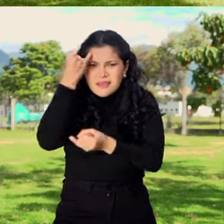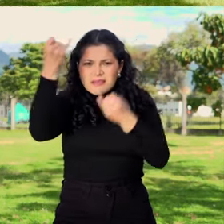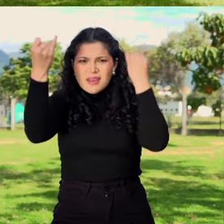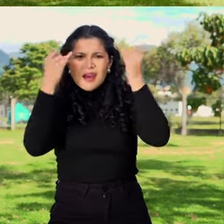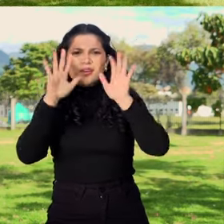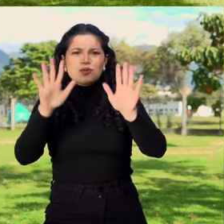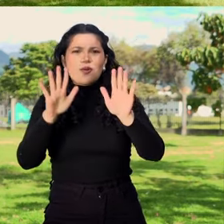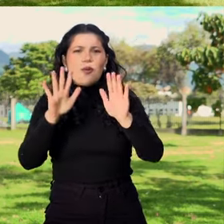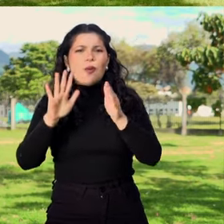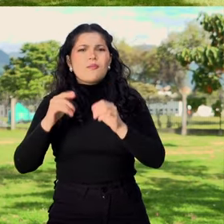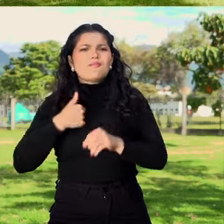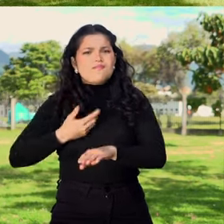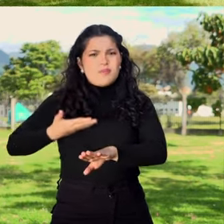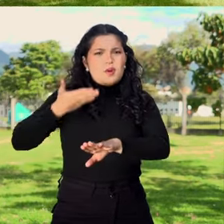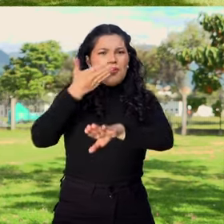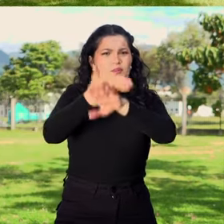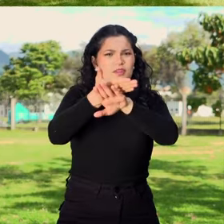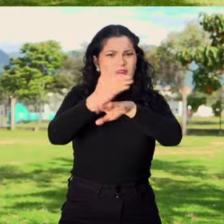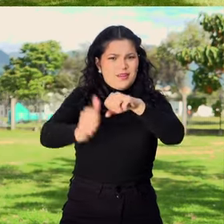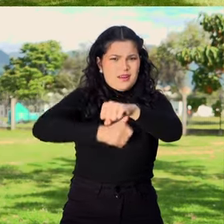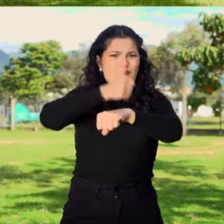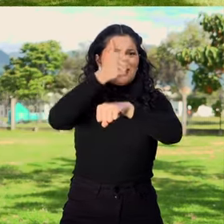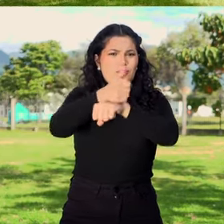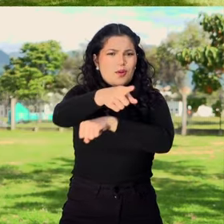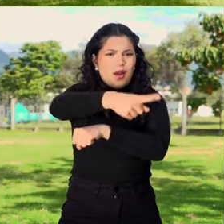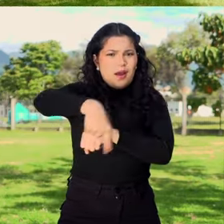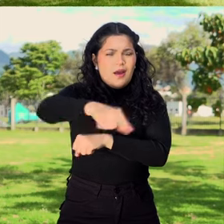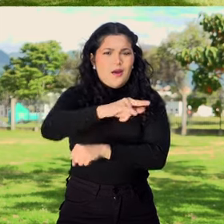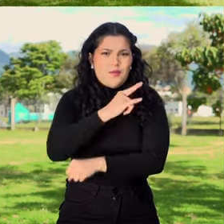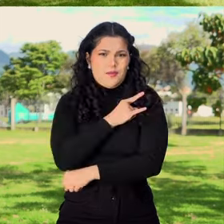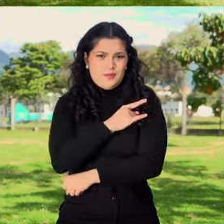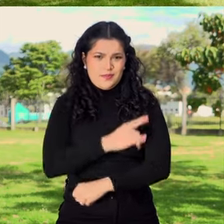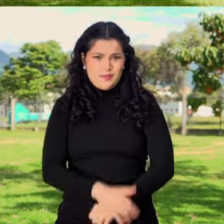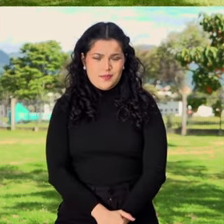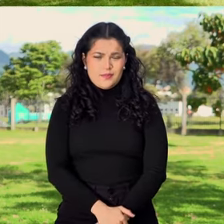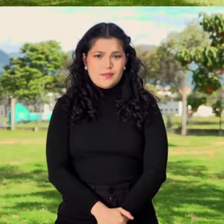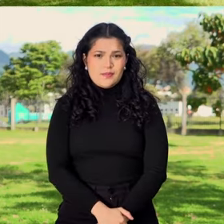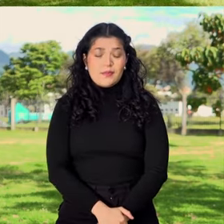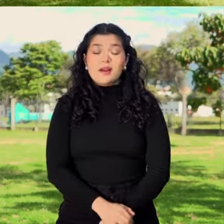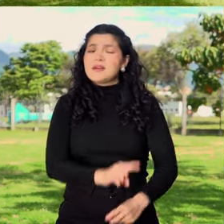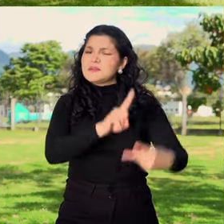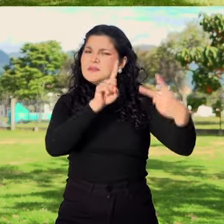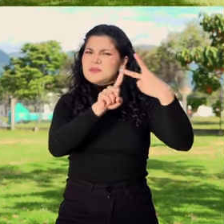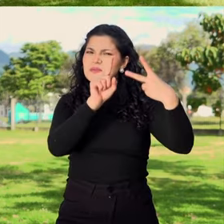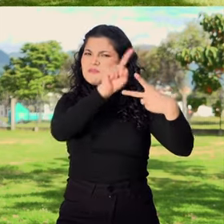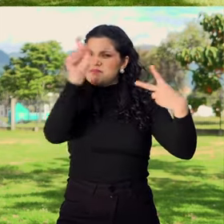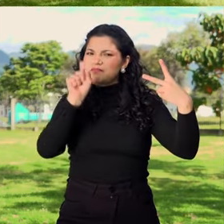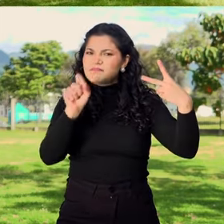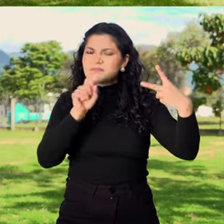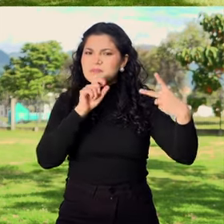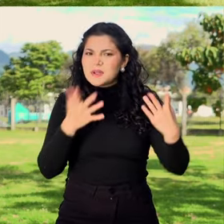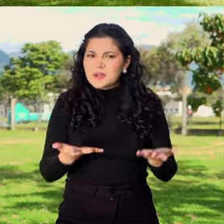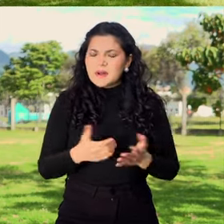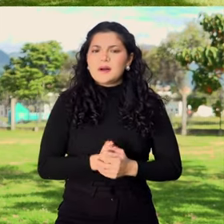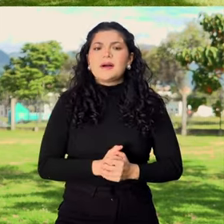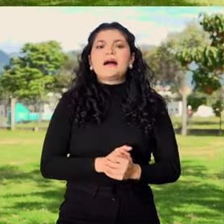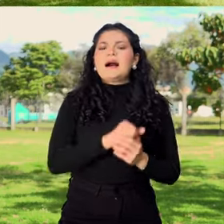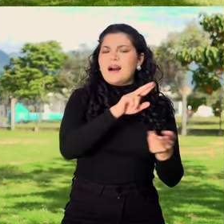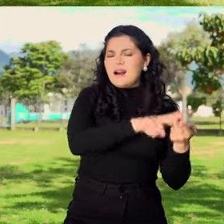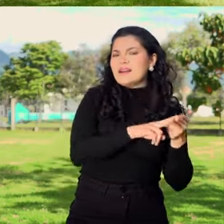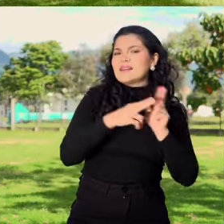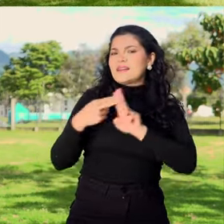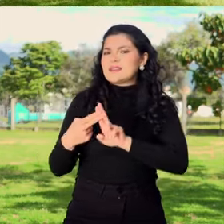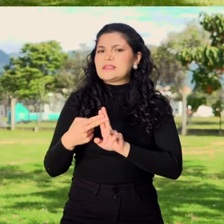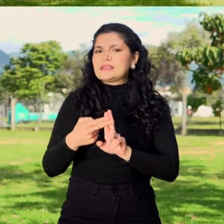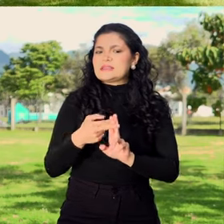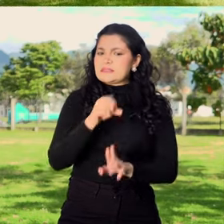rectoras que serán presentadas a nuestra comunidad el segundo interrogante tiene que ver con